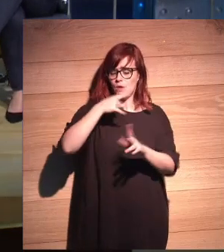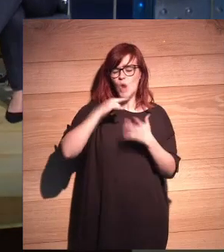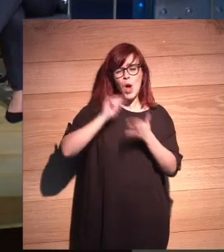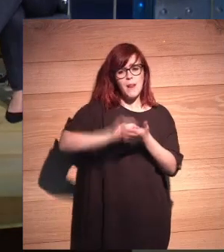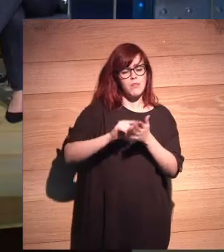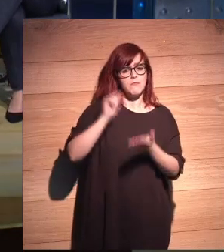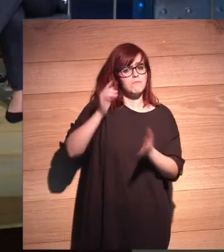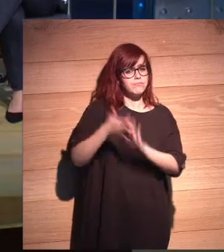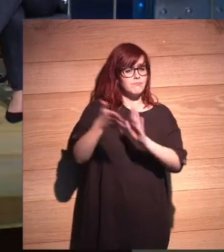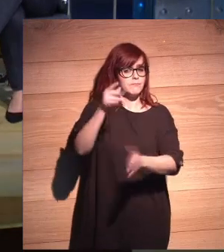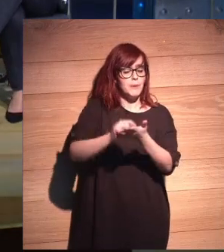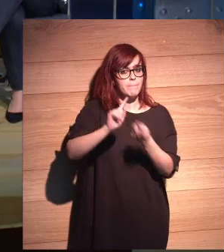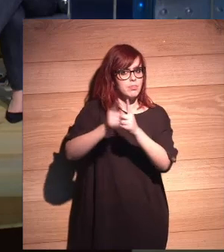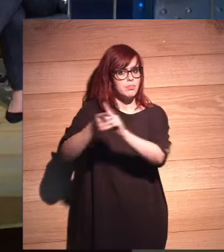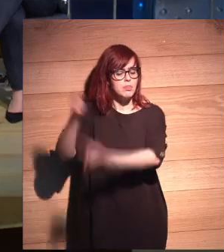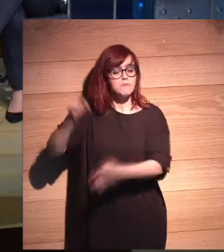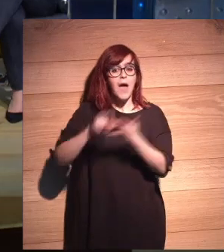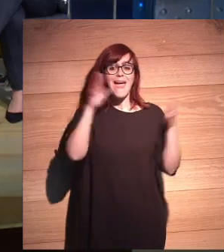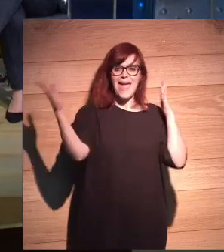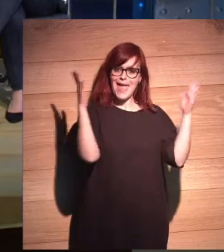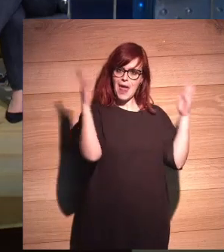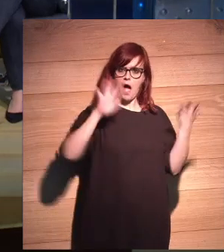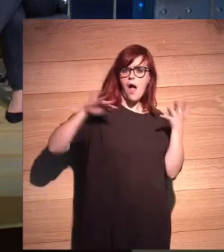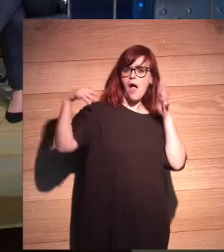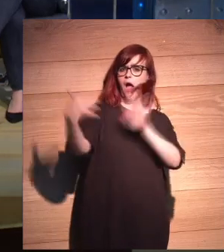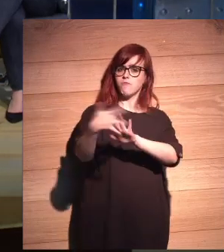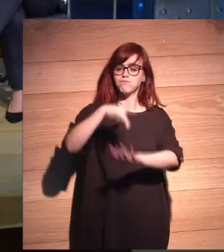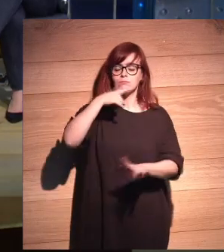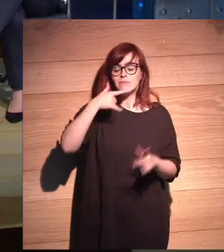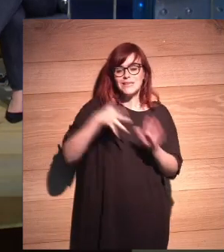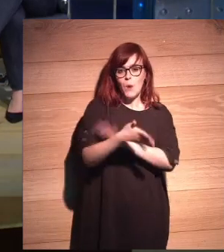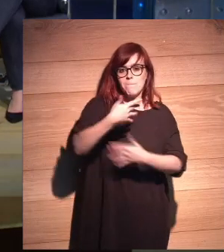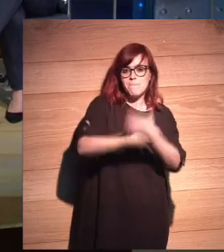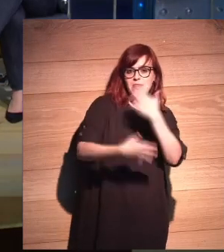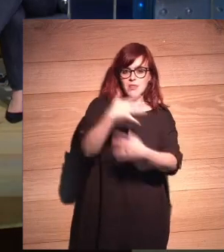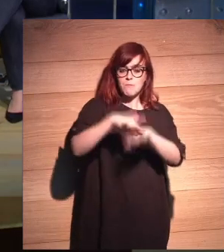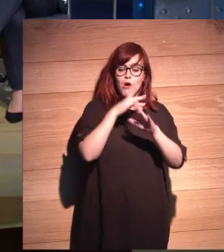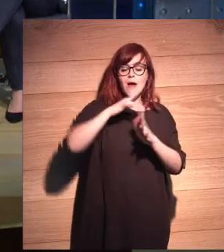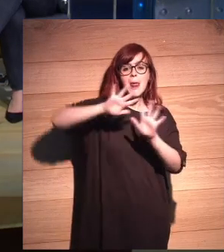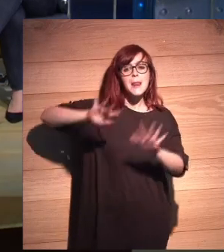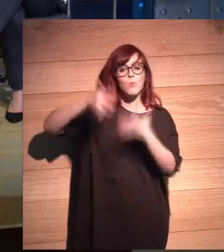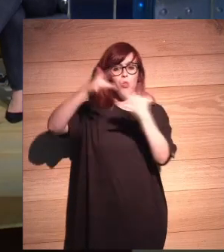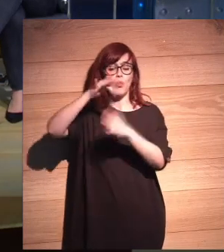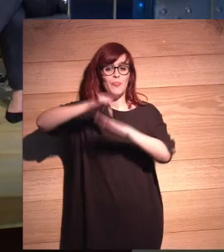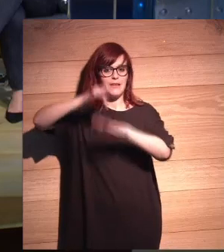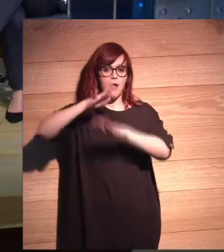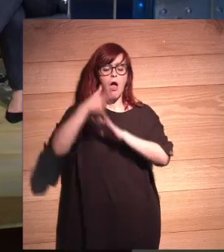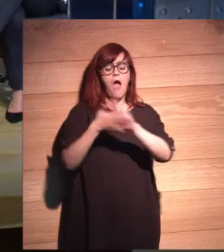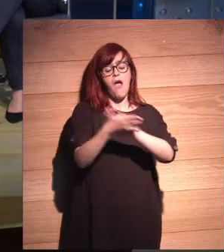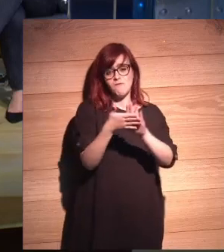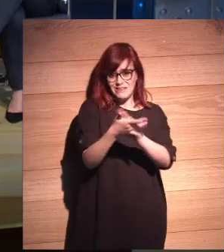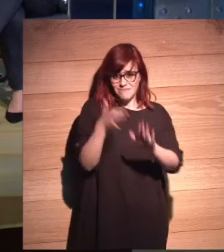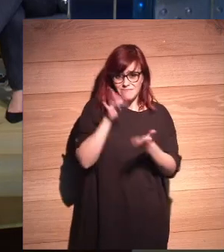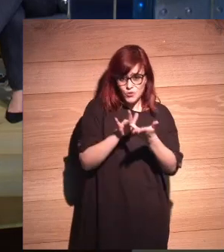muy rápidos. El cambio de era, en parte, hibrida una revolución digital. Habéis hablado bastante y habláis